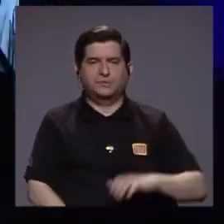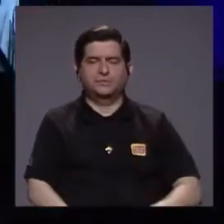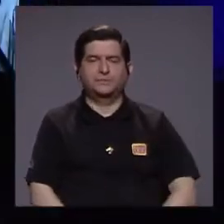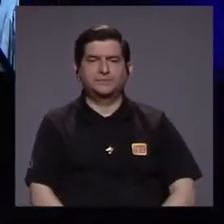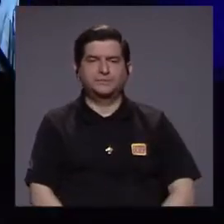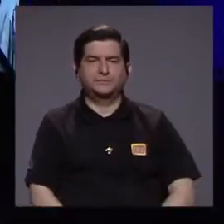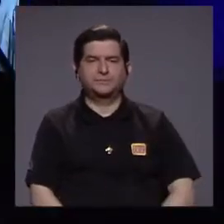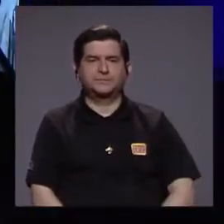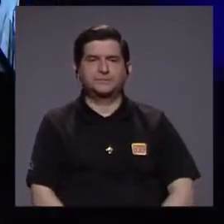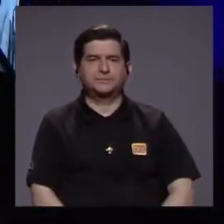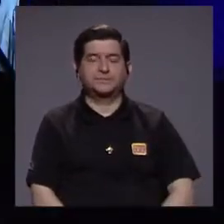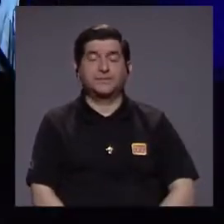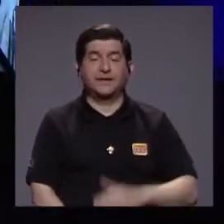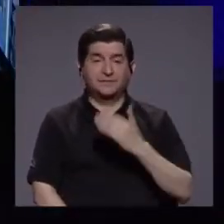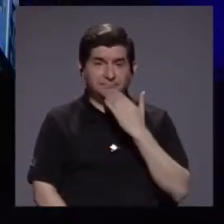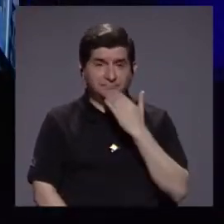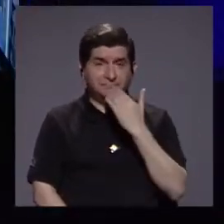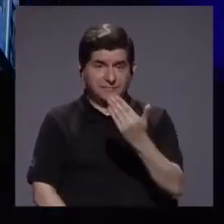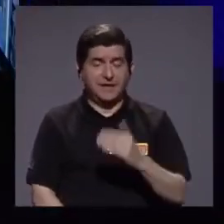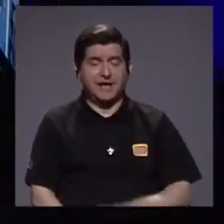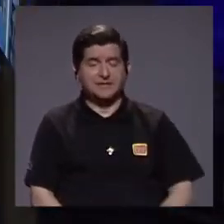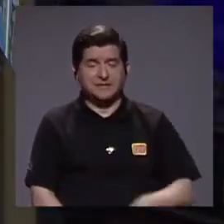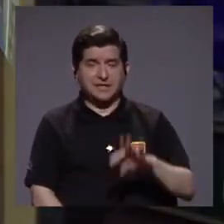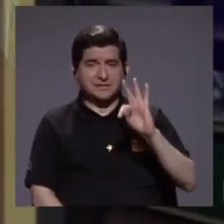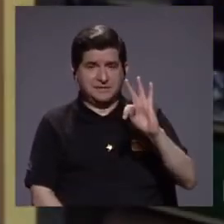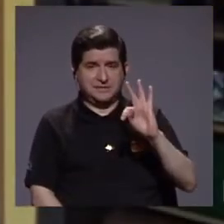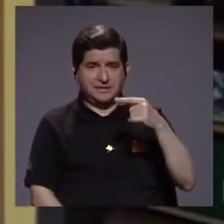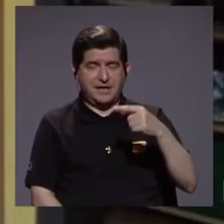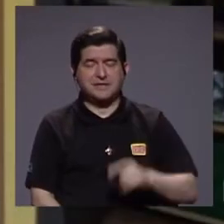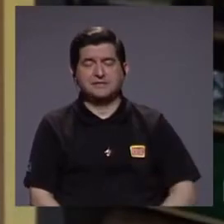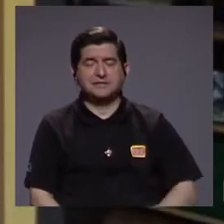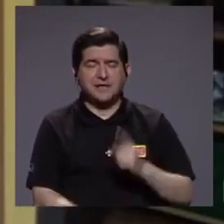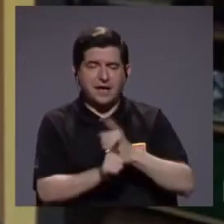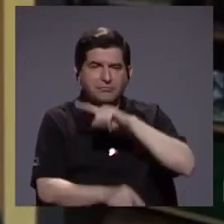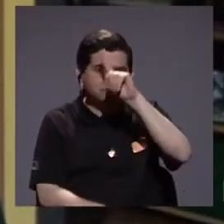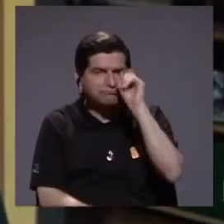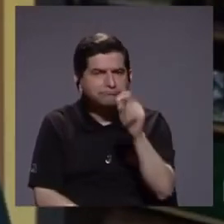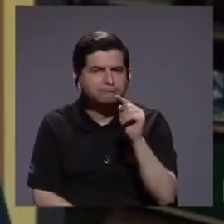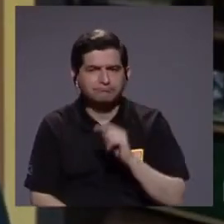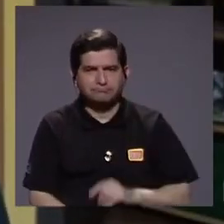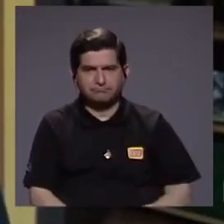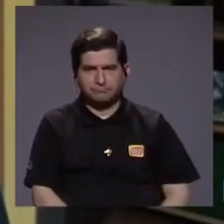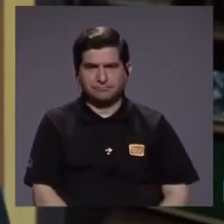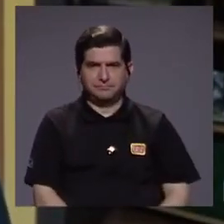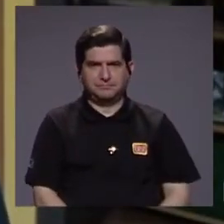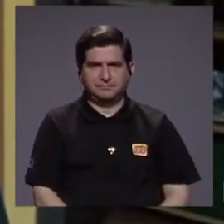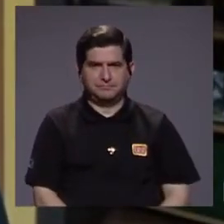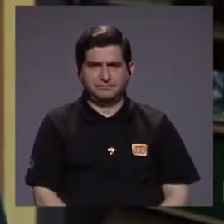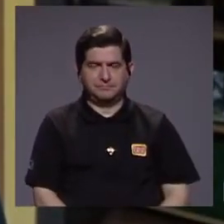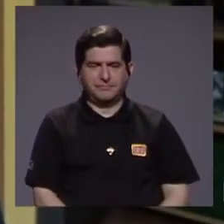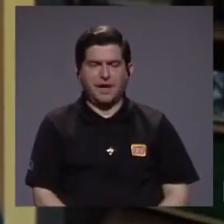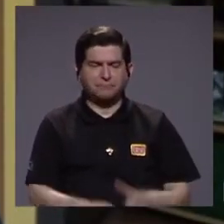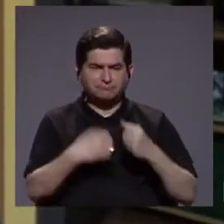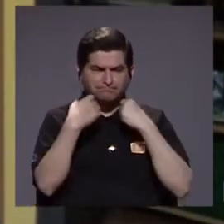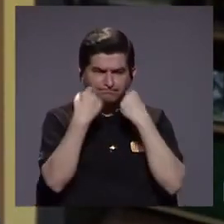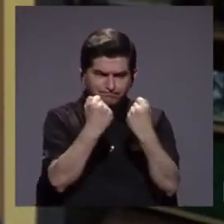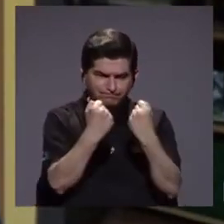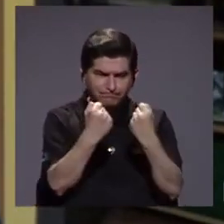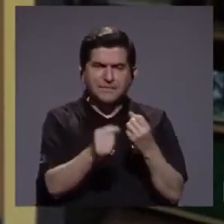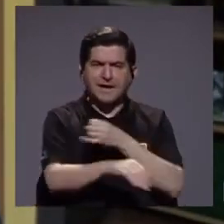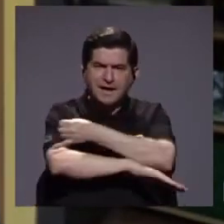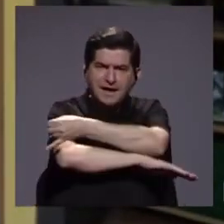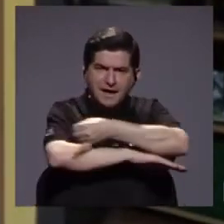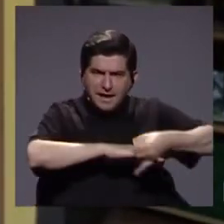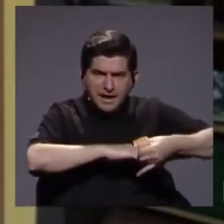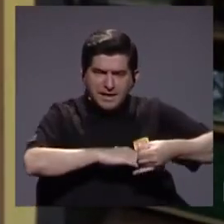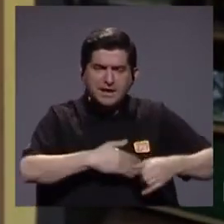Sí, muchas gracias, Tracy. Pertinente pregunta. Tenemos que fortalecer las ingenierías